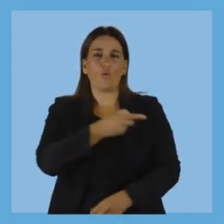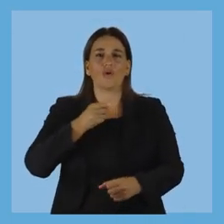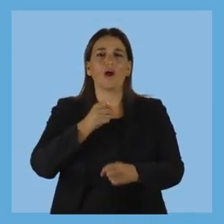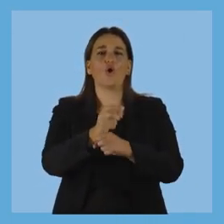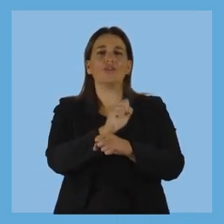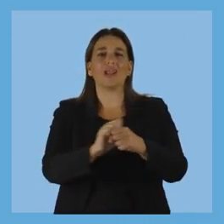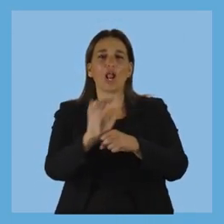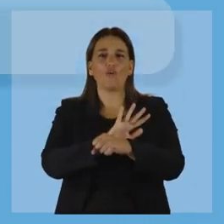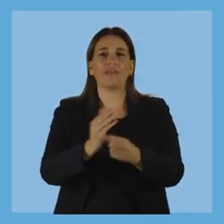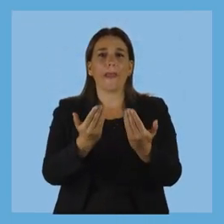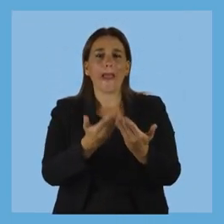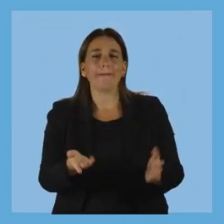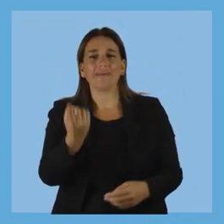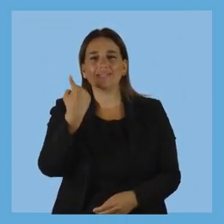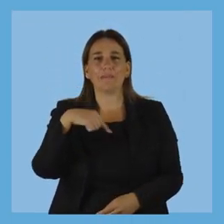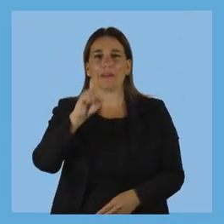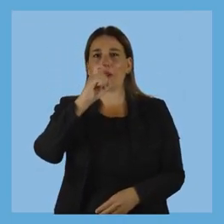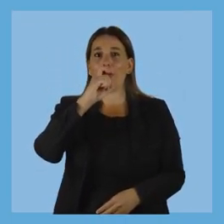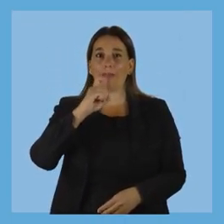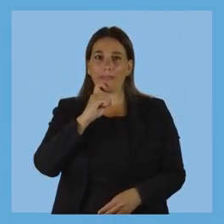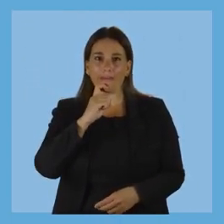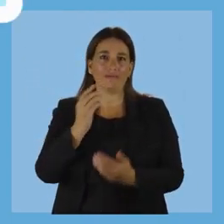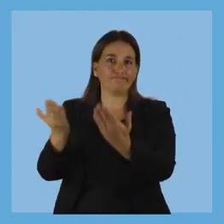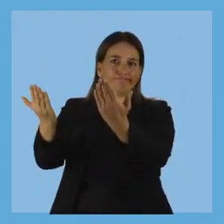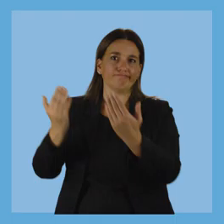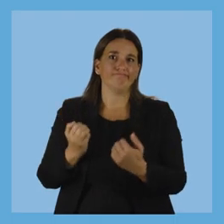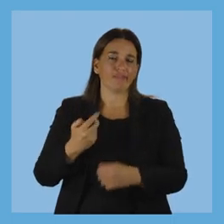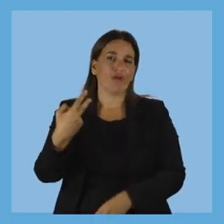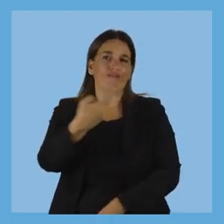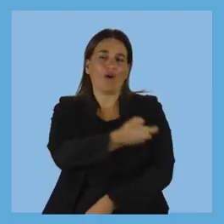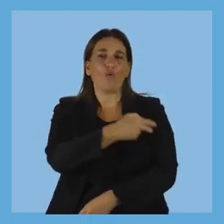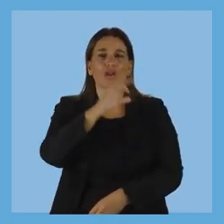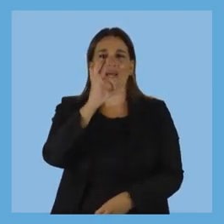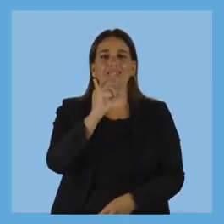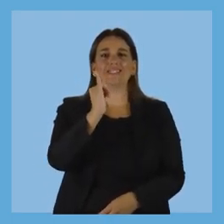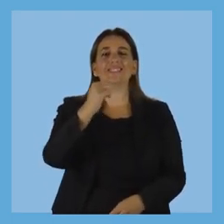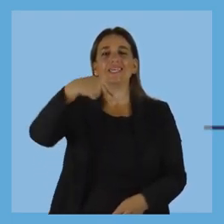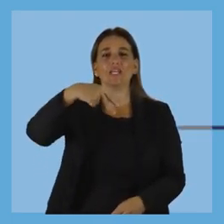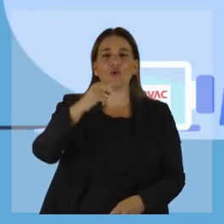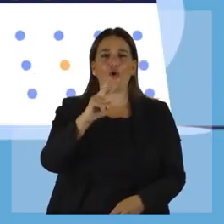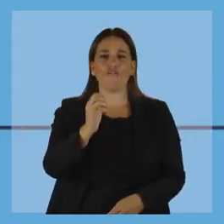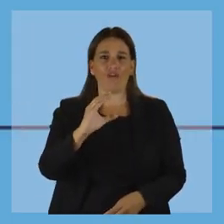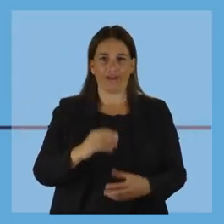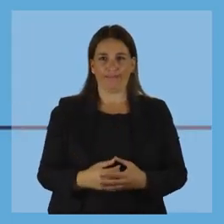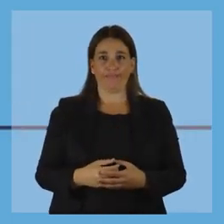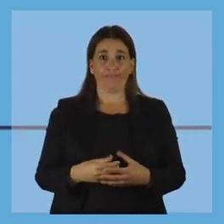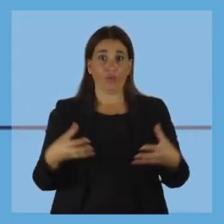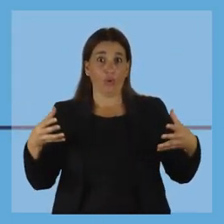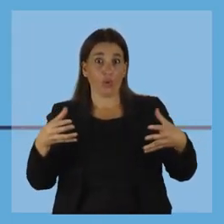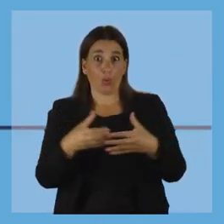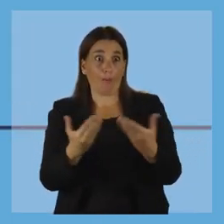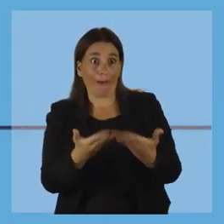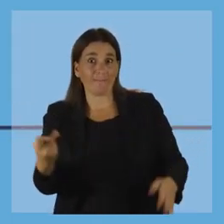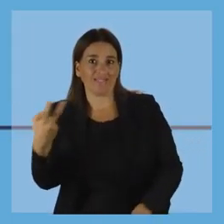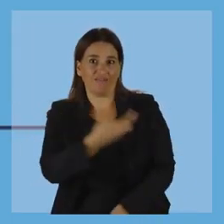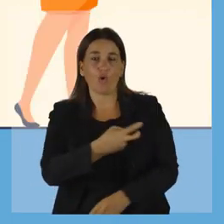La vacunación contra el coronavirus comenzará el 1 de marzo, con el arribo de las primeras vacunas de Sinovac. Los grupos designados para